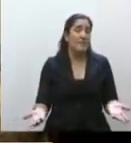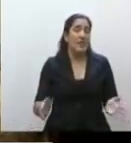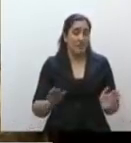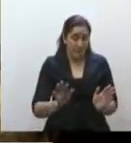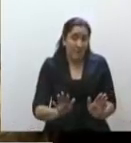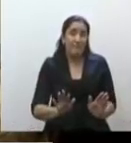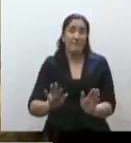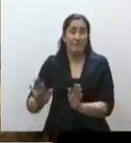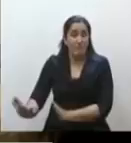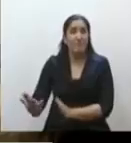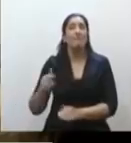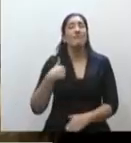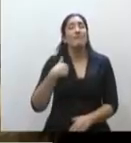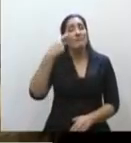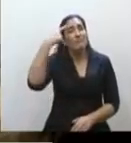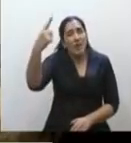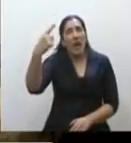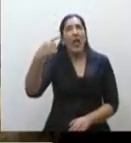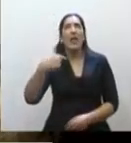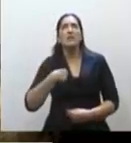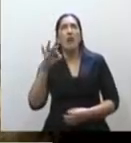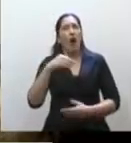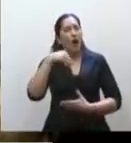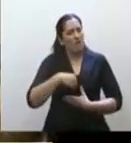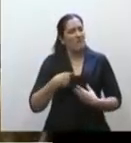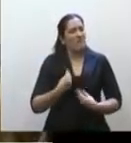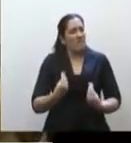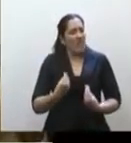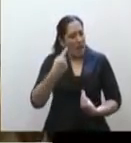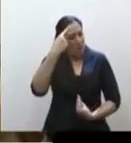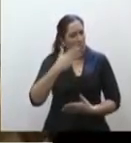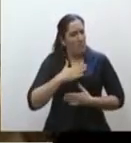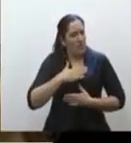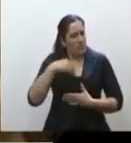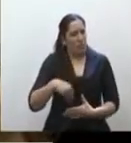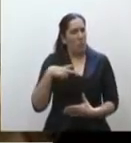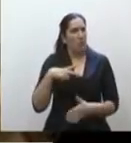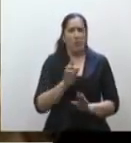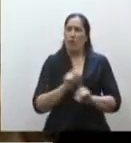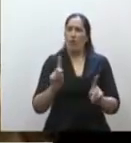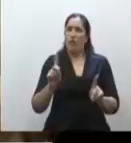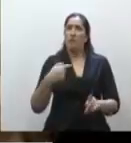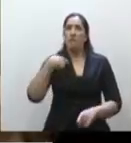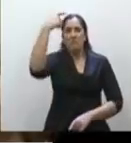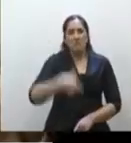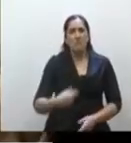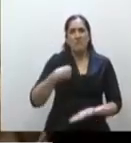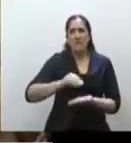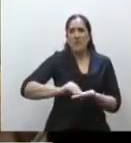convicciones o de creencias, sino de dar respuesta como